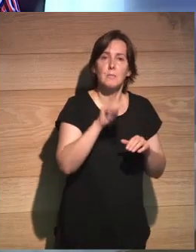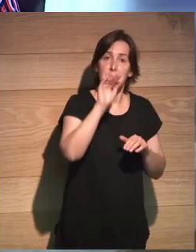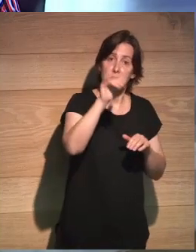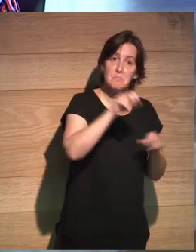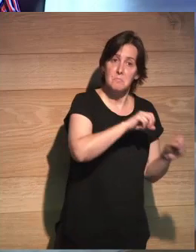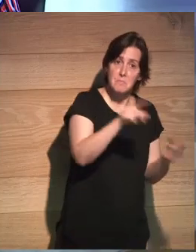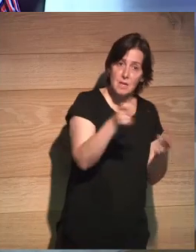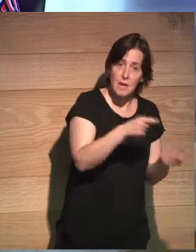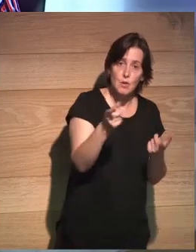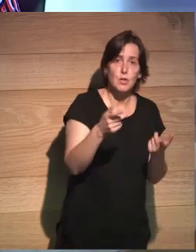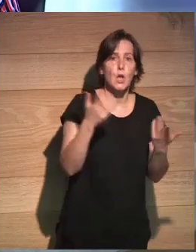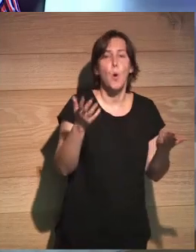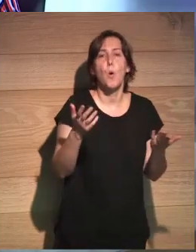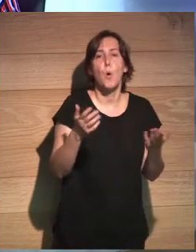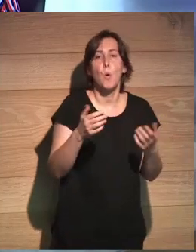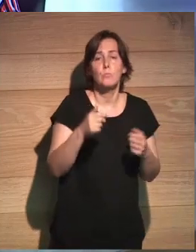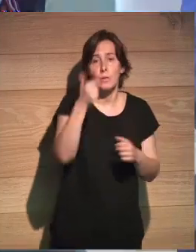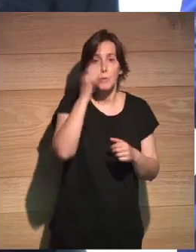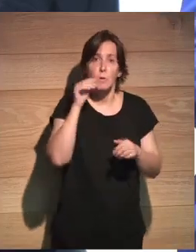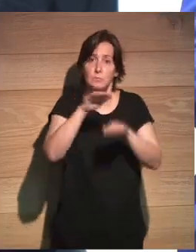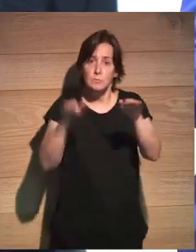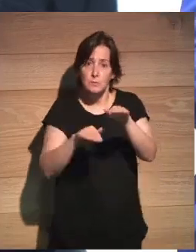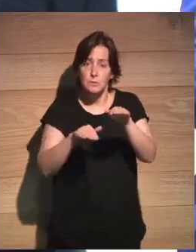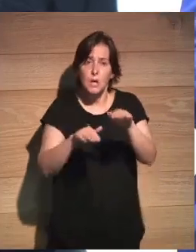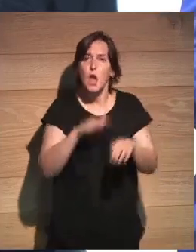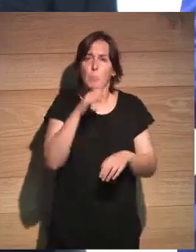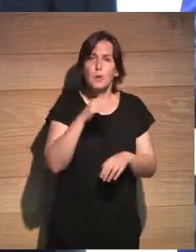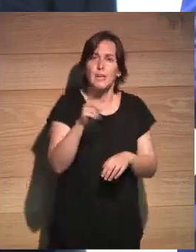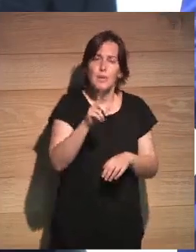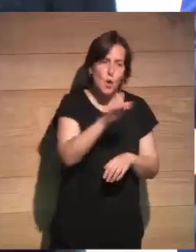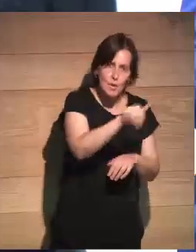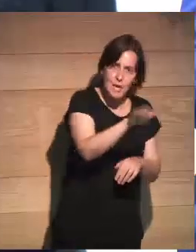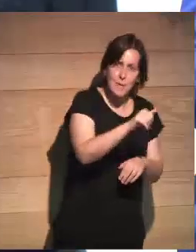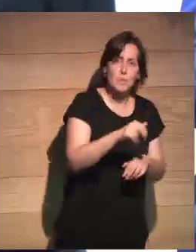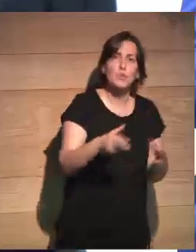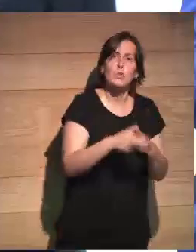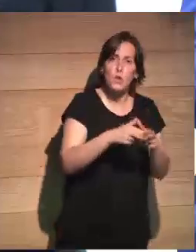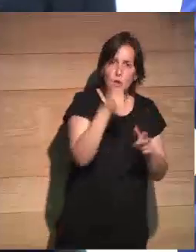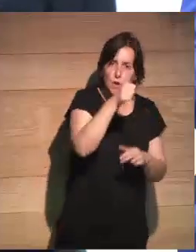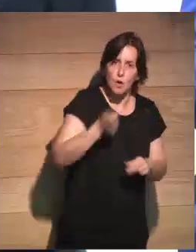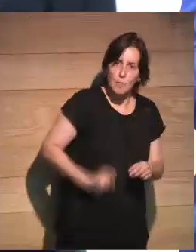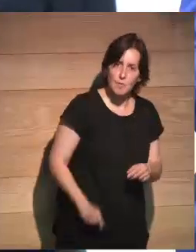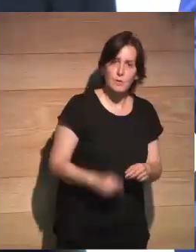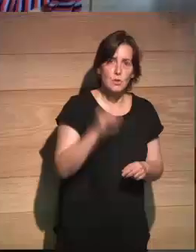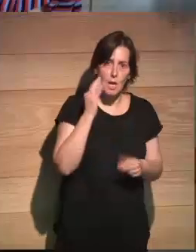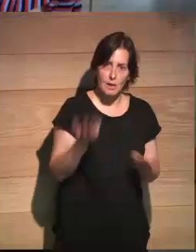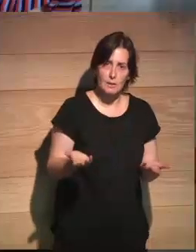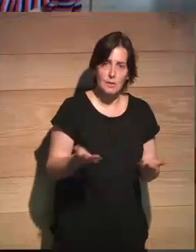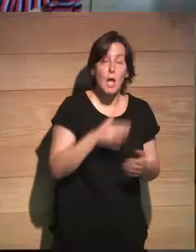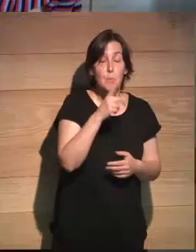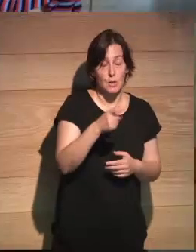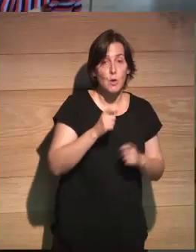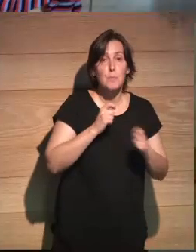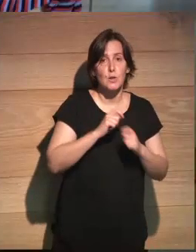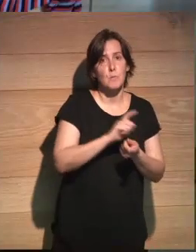de género con tertulianos, ¿por qué no llamamos a sociólogos y a sociólogas que están especializados en esto, ¿no? Bueno, hay que cambiar un poquito el periodismo